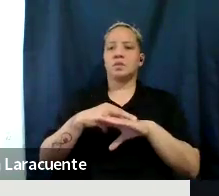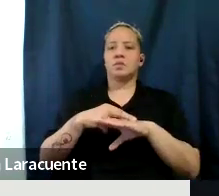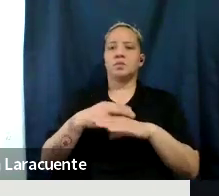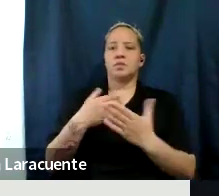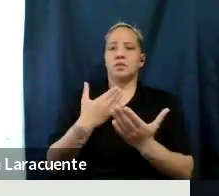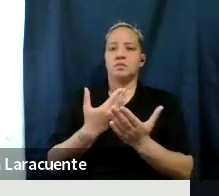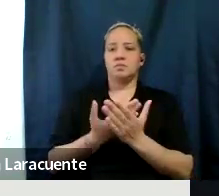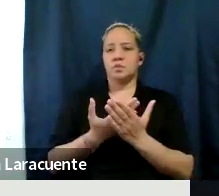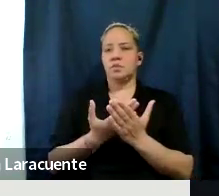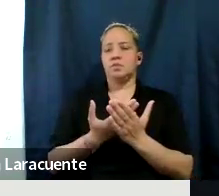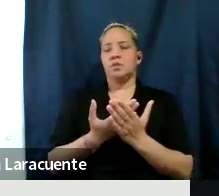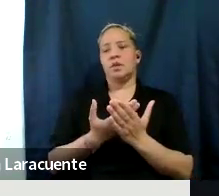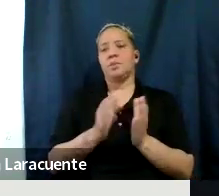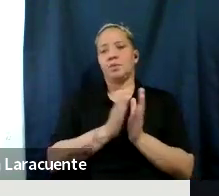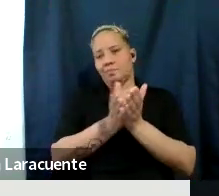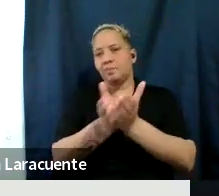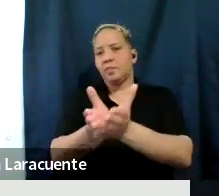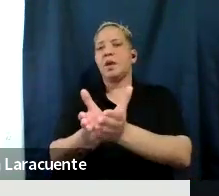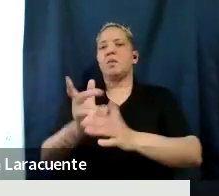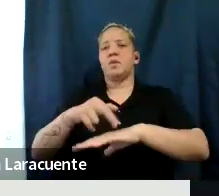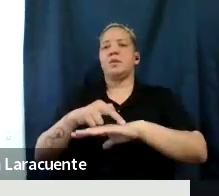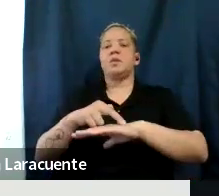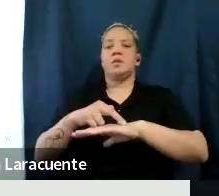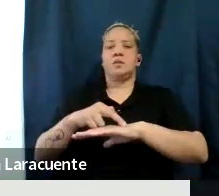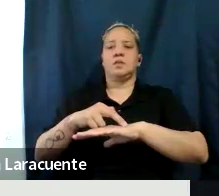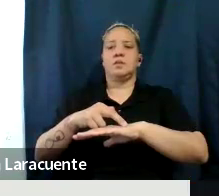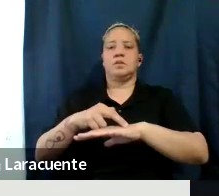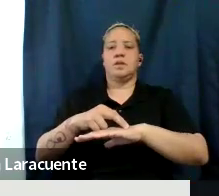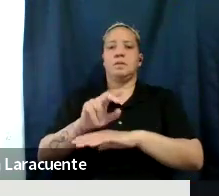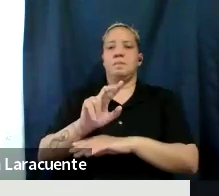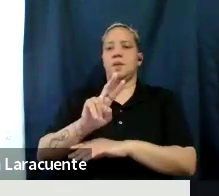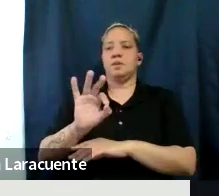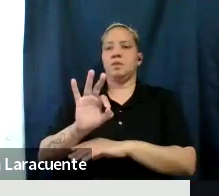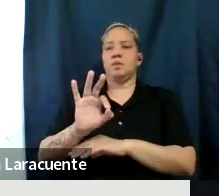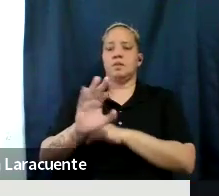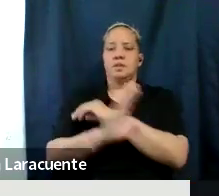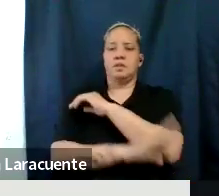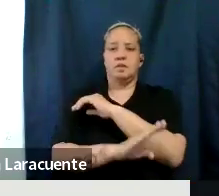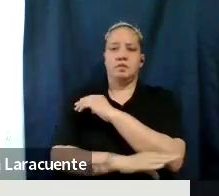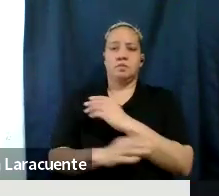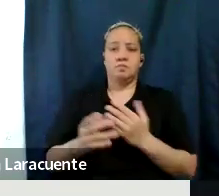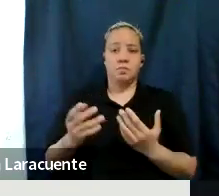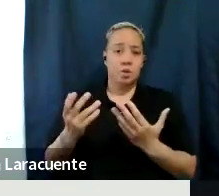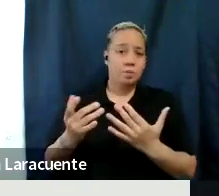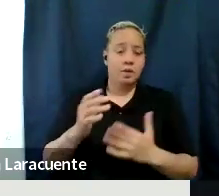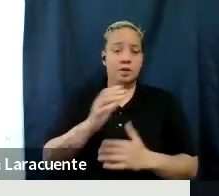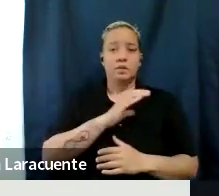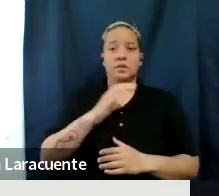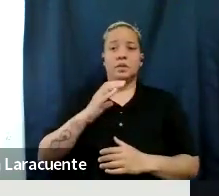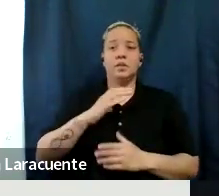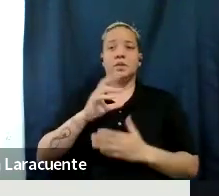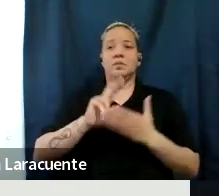San Juan el 29 de septiembre, donde les espera una comitiva de la Universidad de